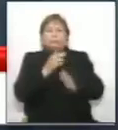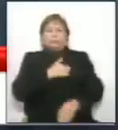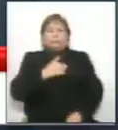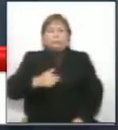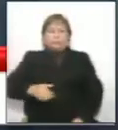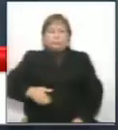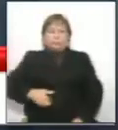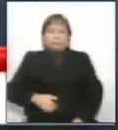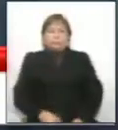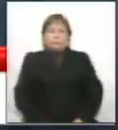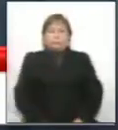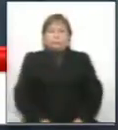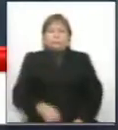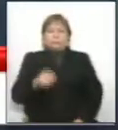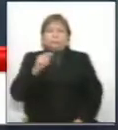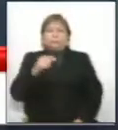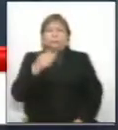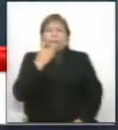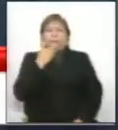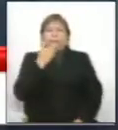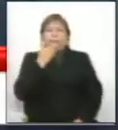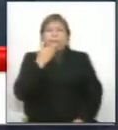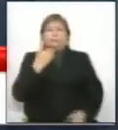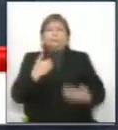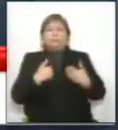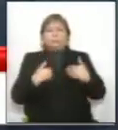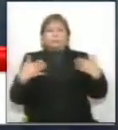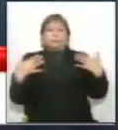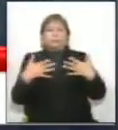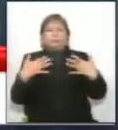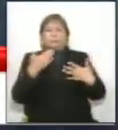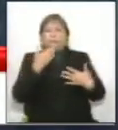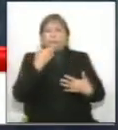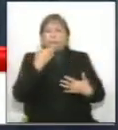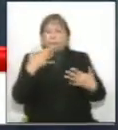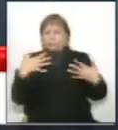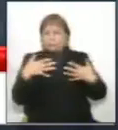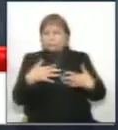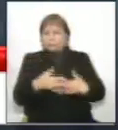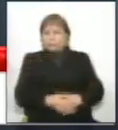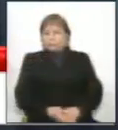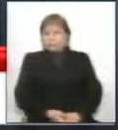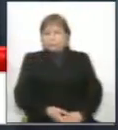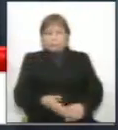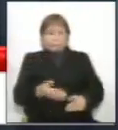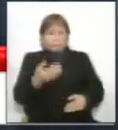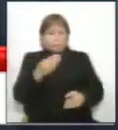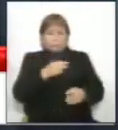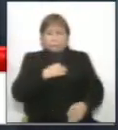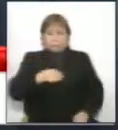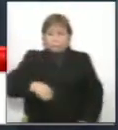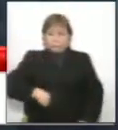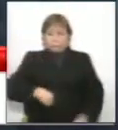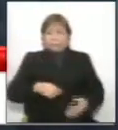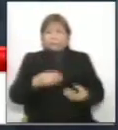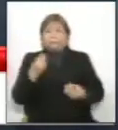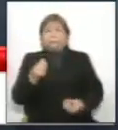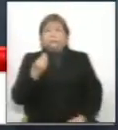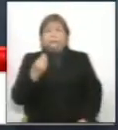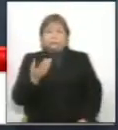presidente, ¿a quién le tenemos miedo? ¿A quién le tenemos miedo? ¿Al Ejecutivo? ¿Por